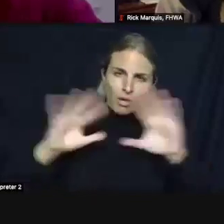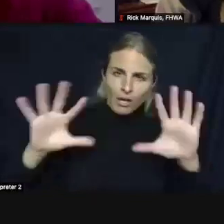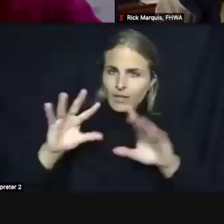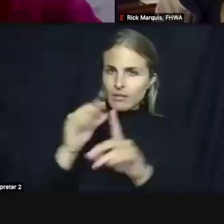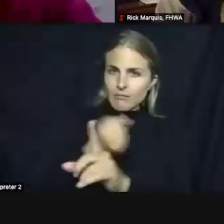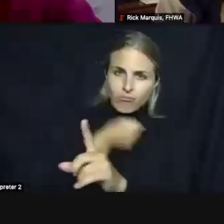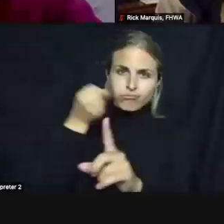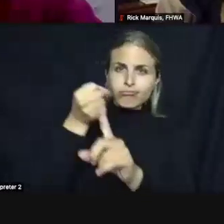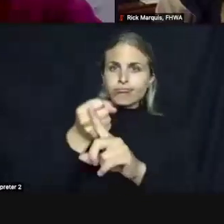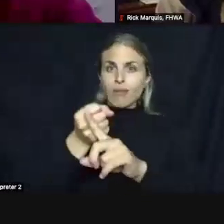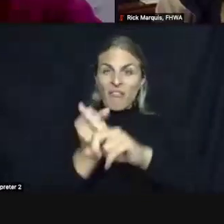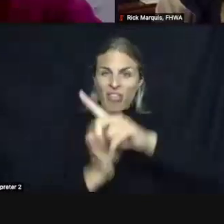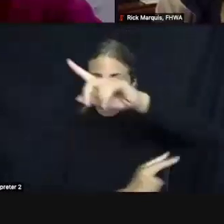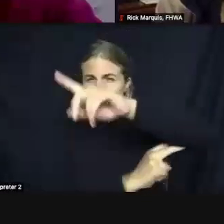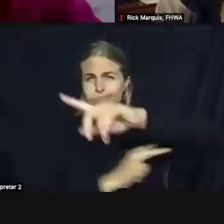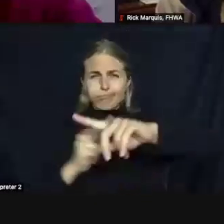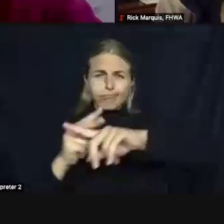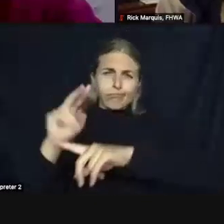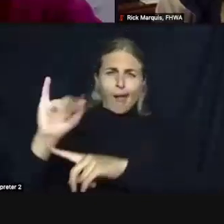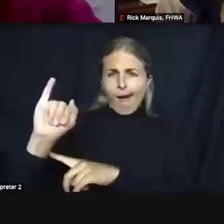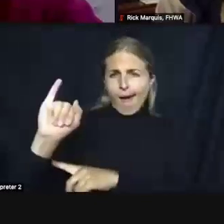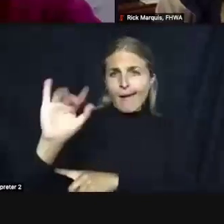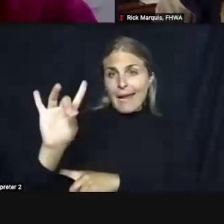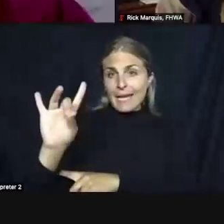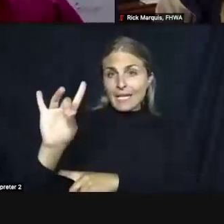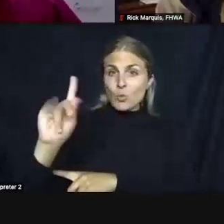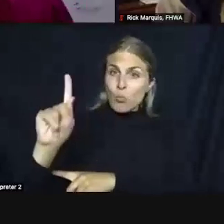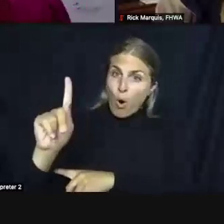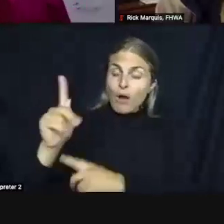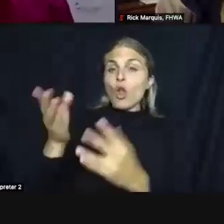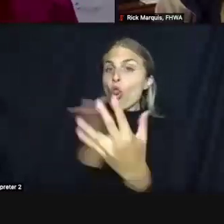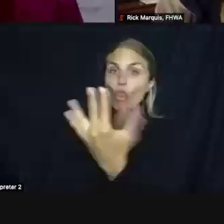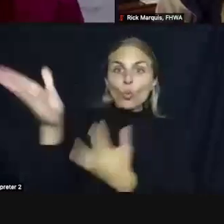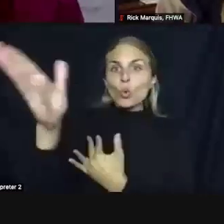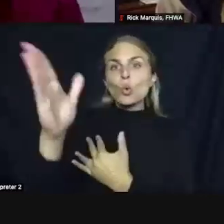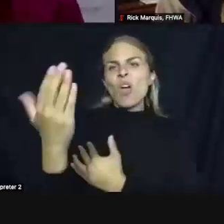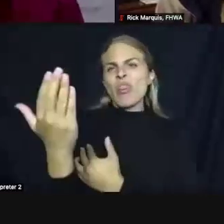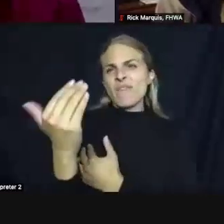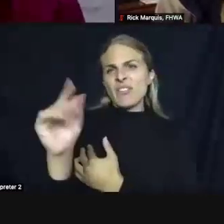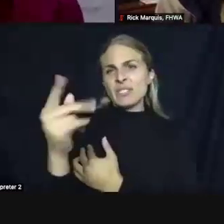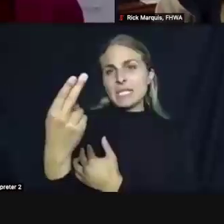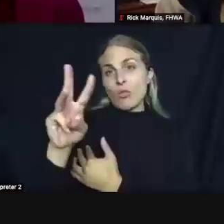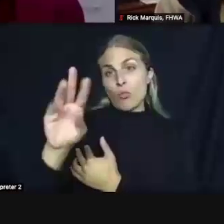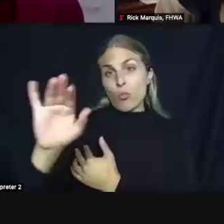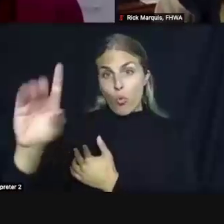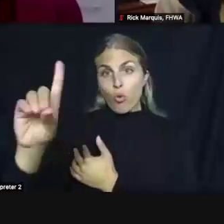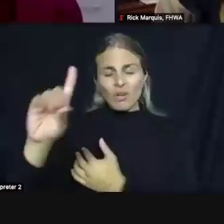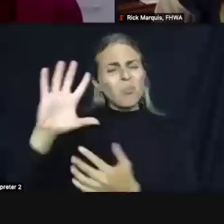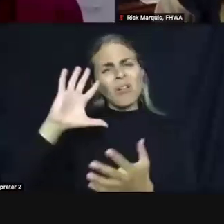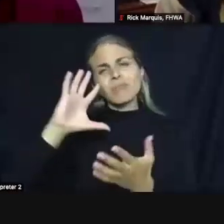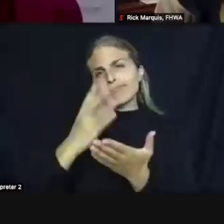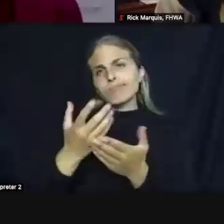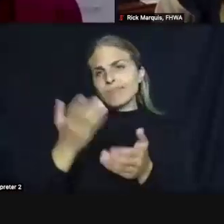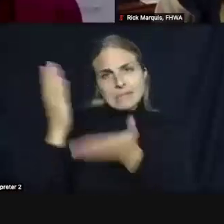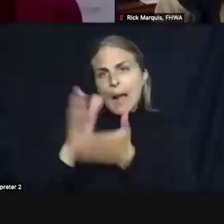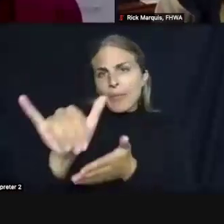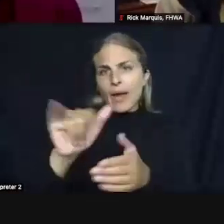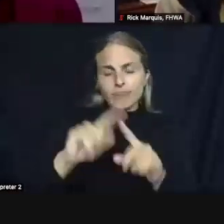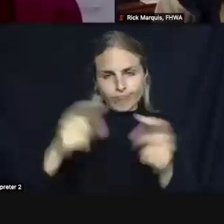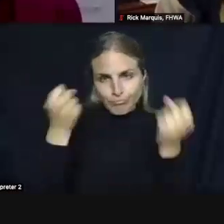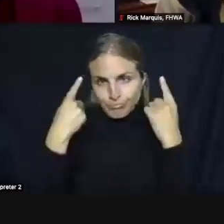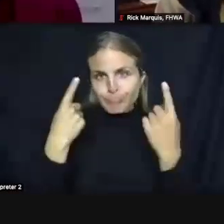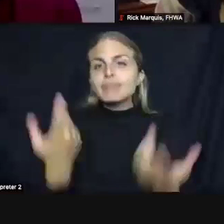quitar los efectos físicos de la 81 en el Distrito